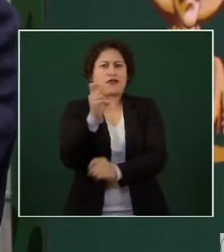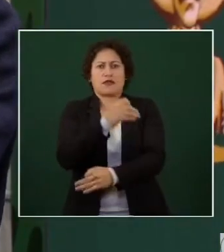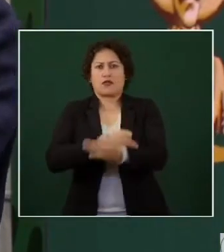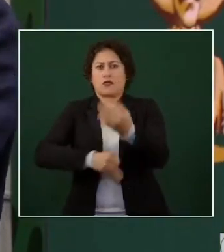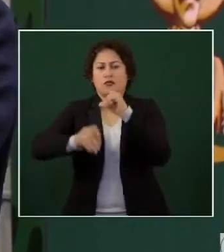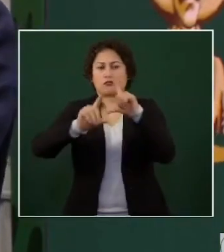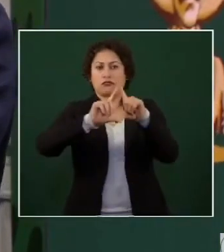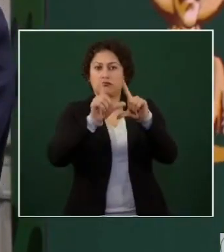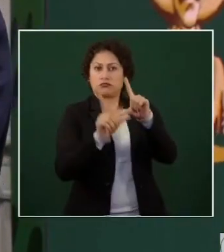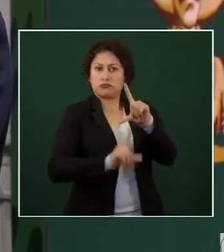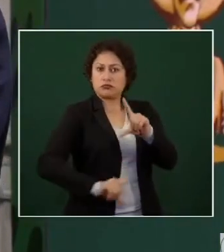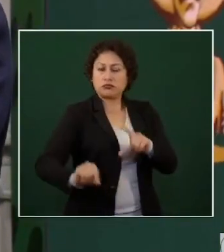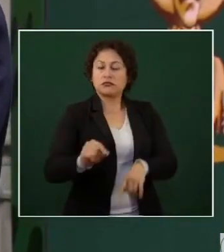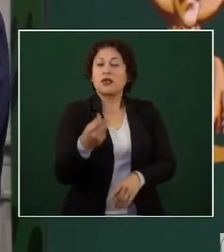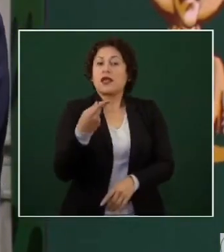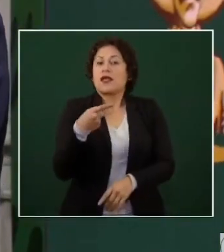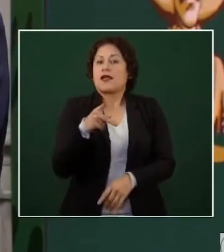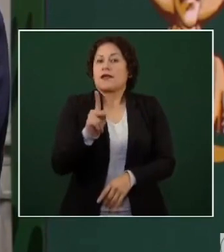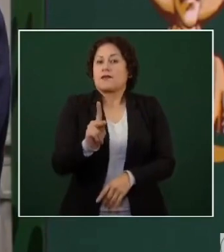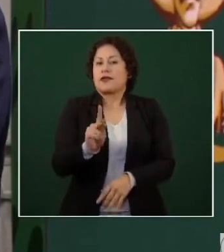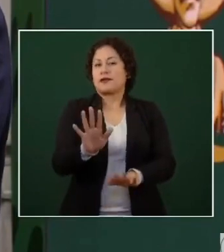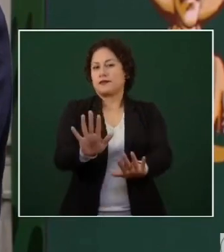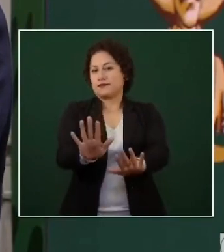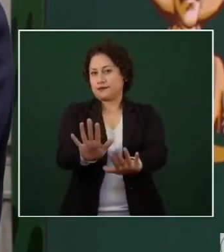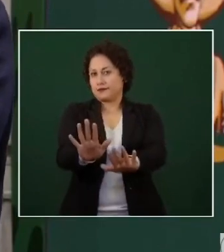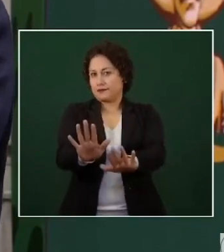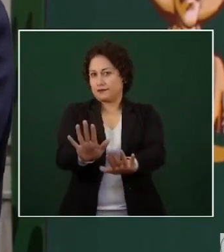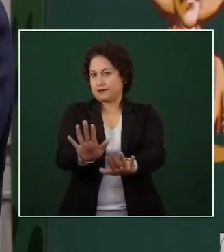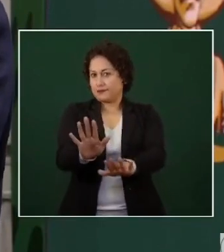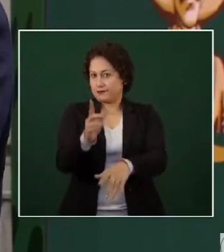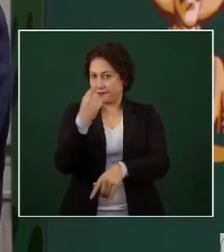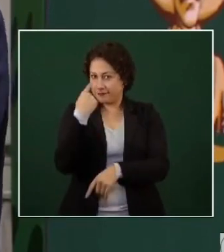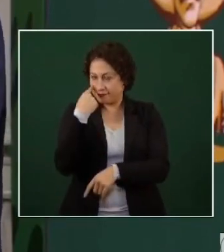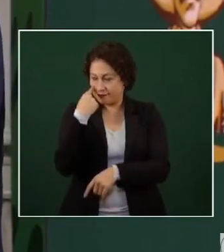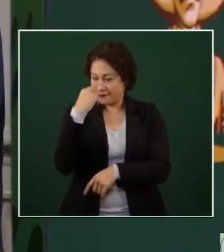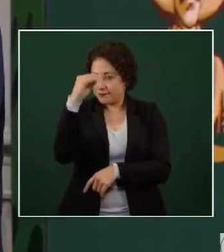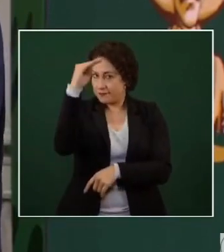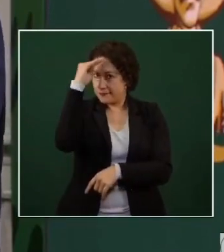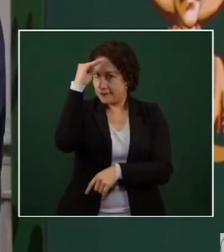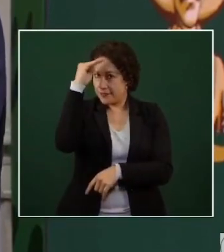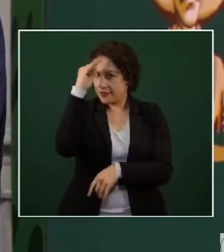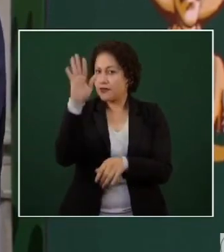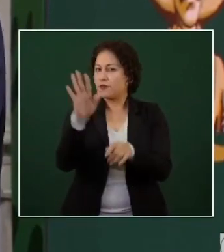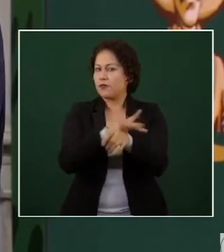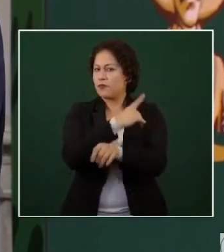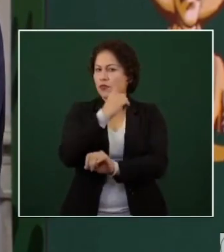Pero, a ver, ¿por qué encapuchados?